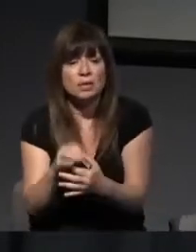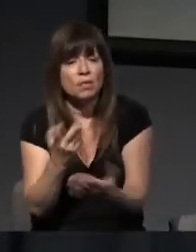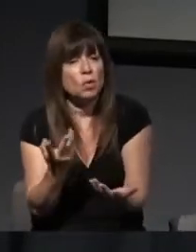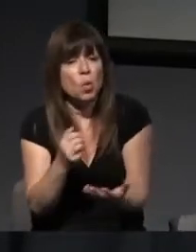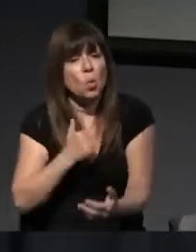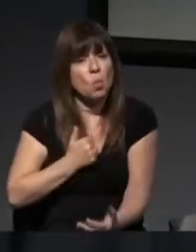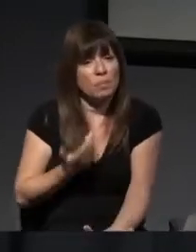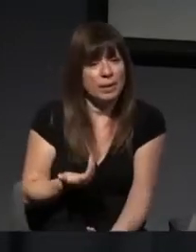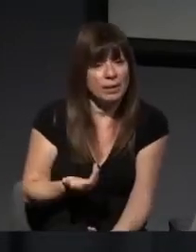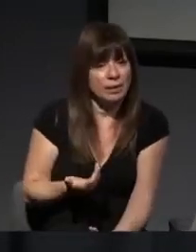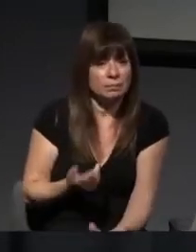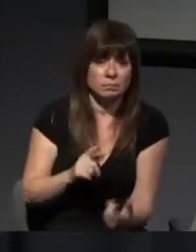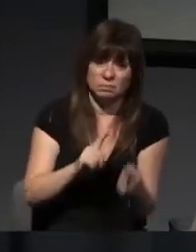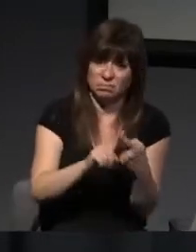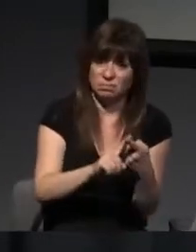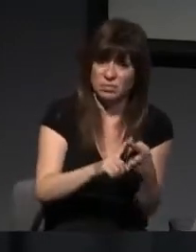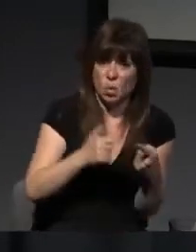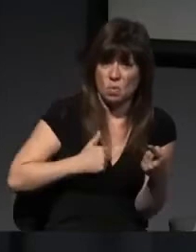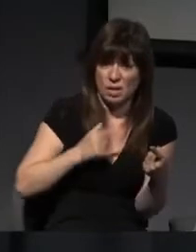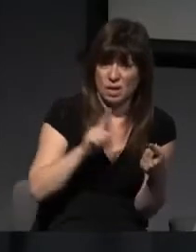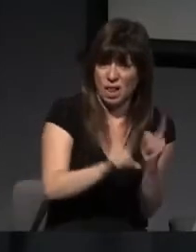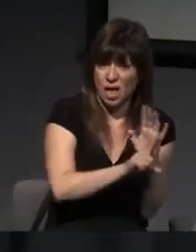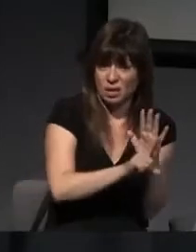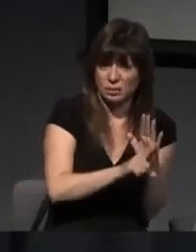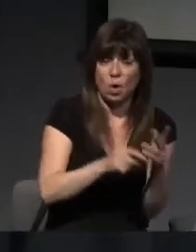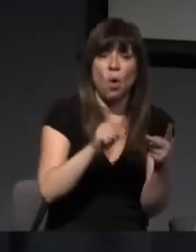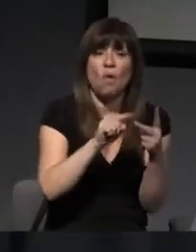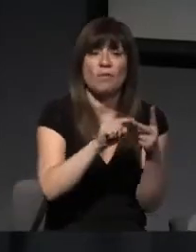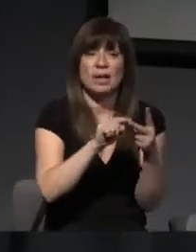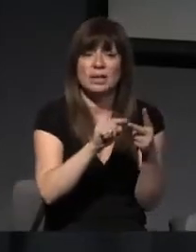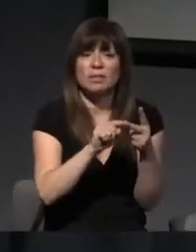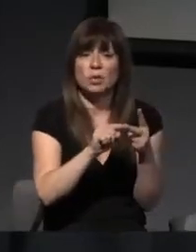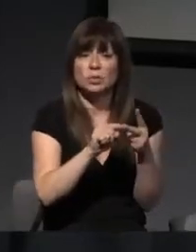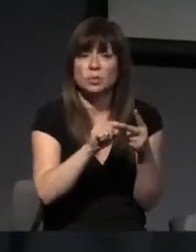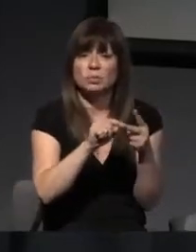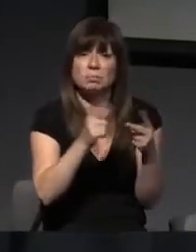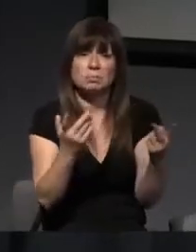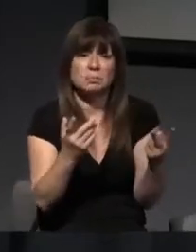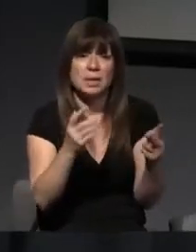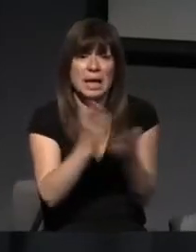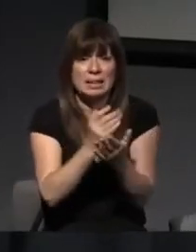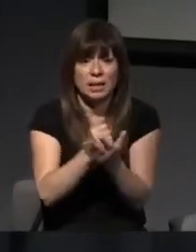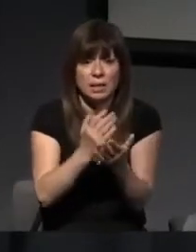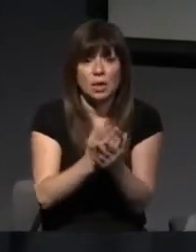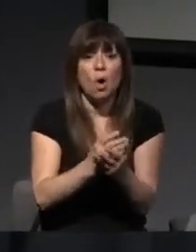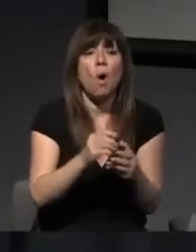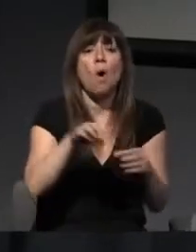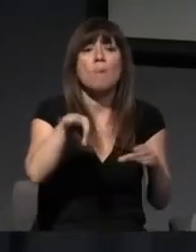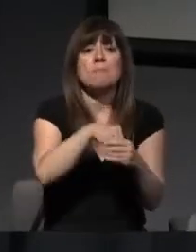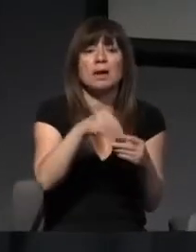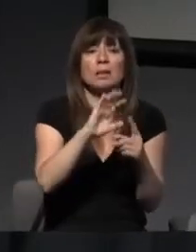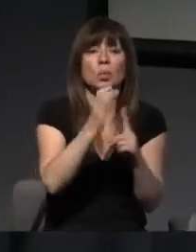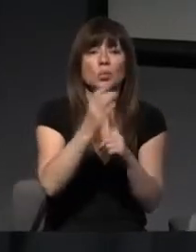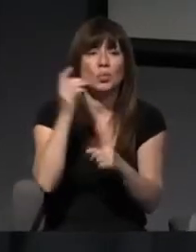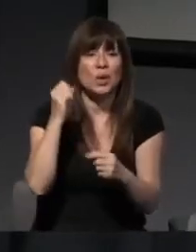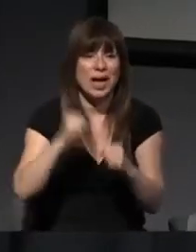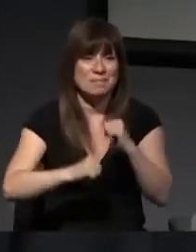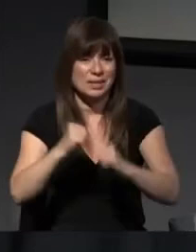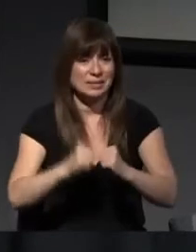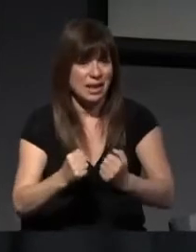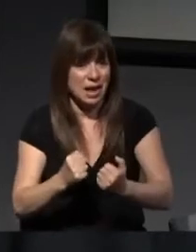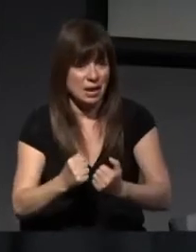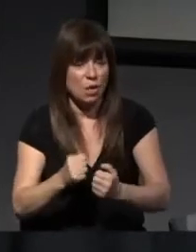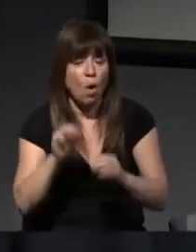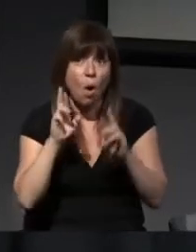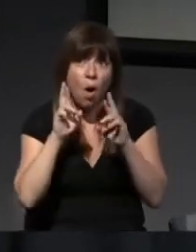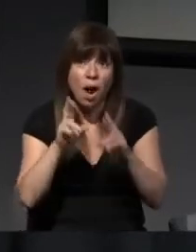esto. Uno, si era para cumplir la ley; segundo, si eran objetivos estratégicos; y tercero, si era parte de la cultura empresarial. Y ojalá que el 100% de